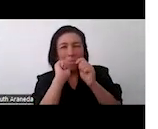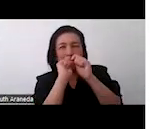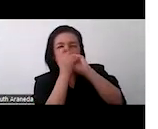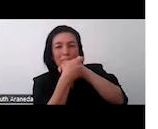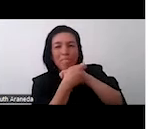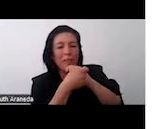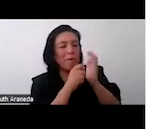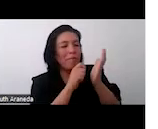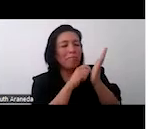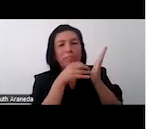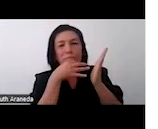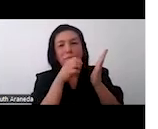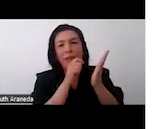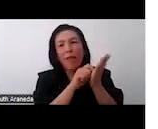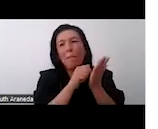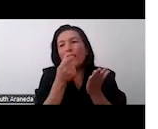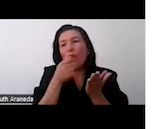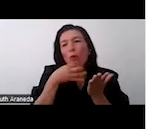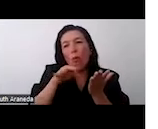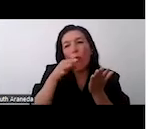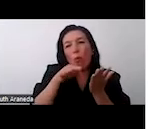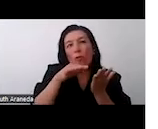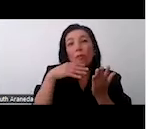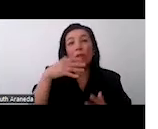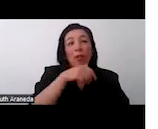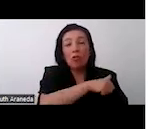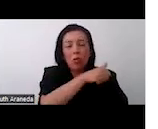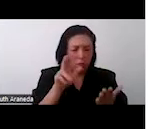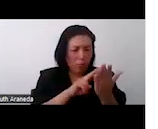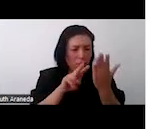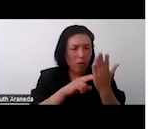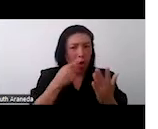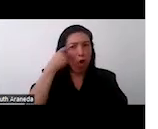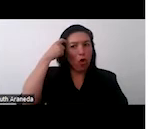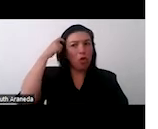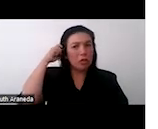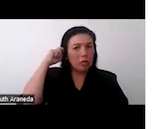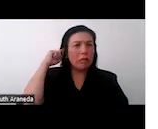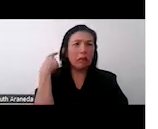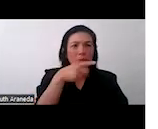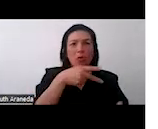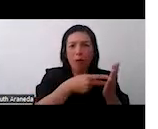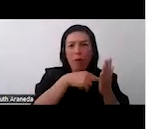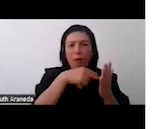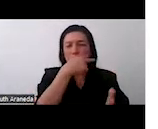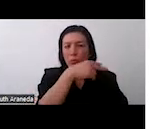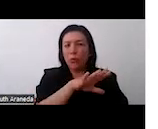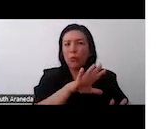poco conciencia del daño que puede hacer el ser humano a las especies a través